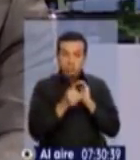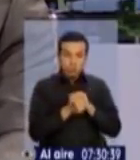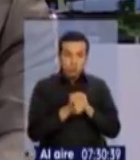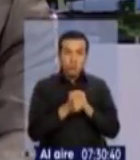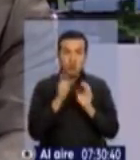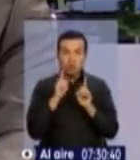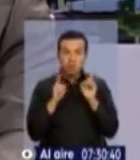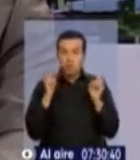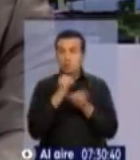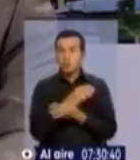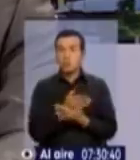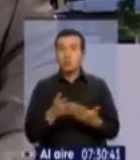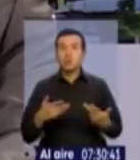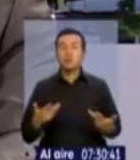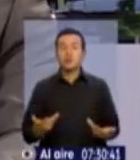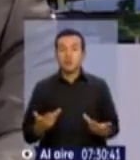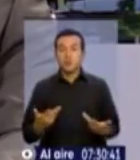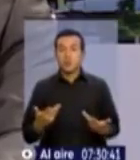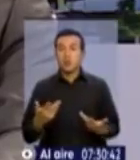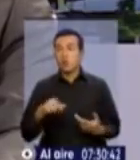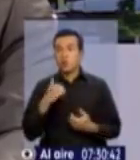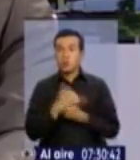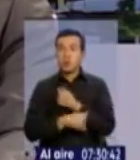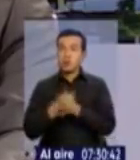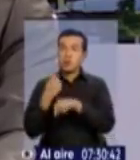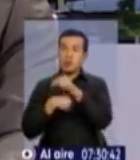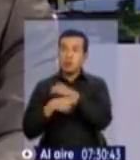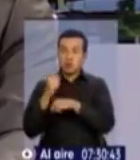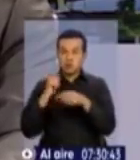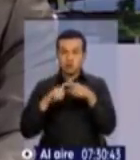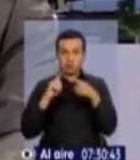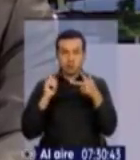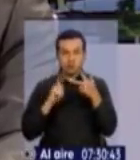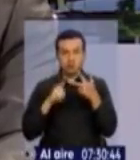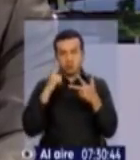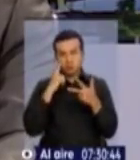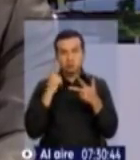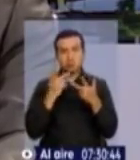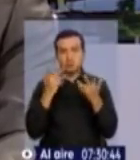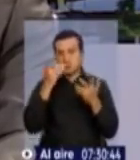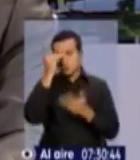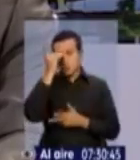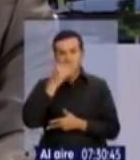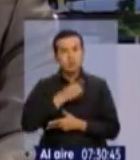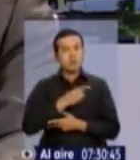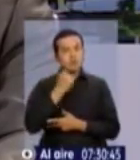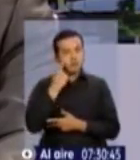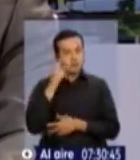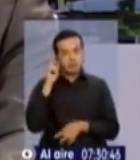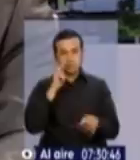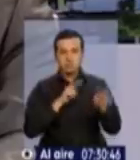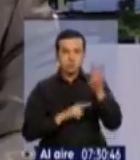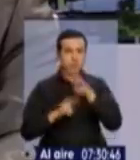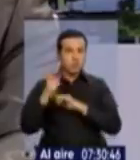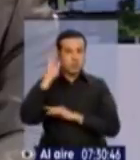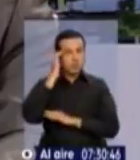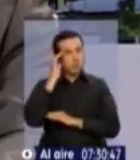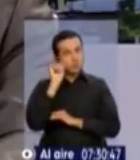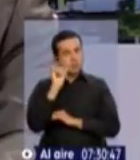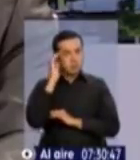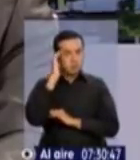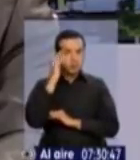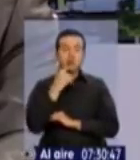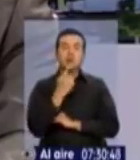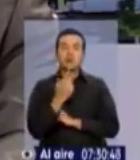al importador mayo según un segundo paquete de medidas que hay que mirarlas bien porque preocuparía un poco se ha hablado de nuevos